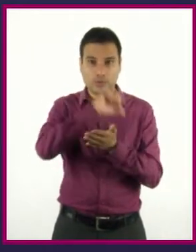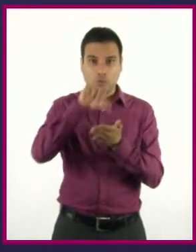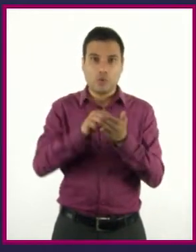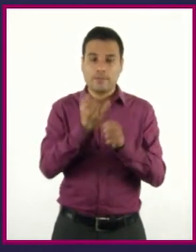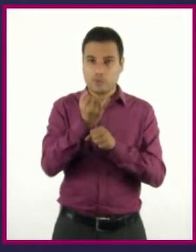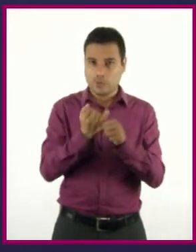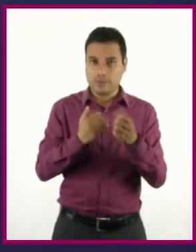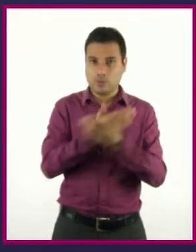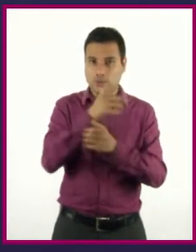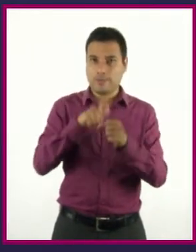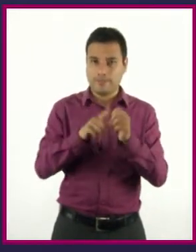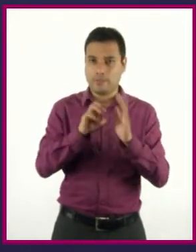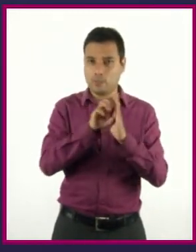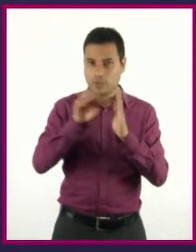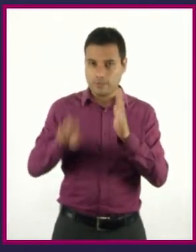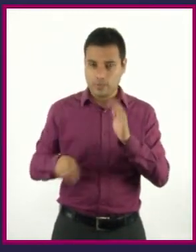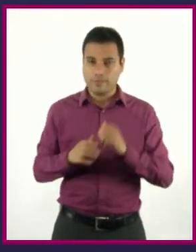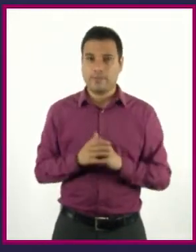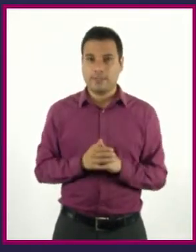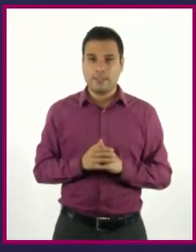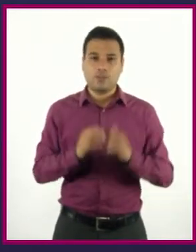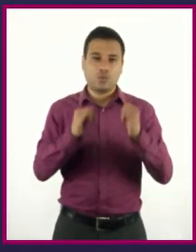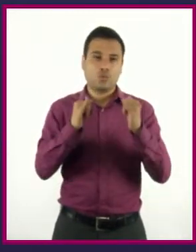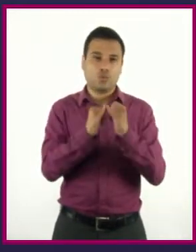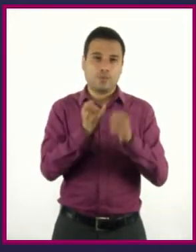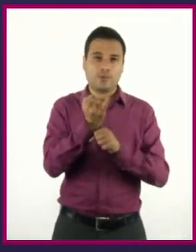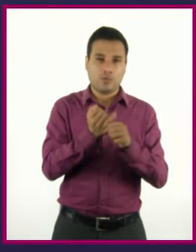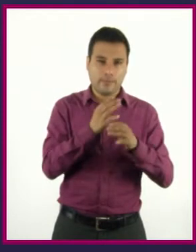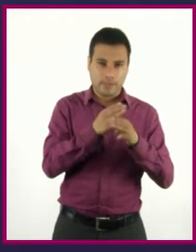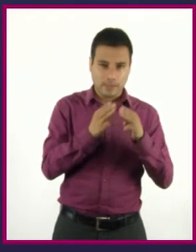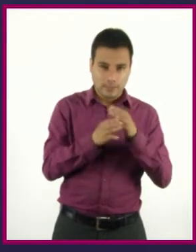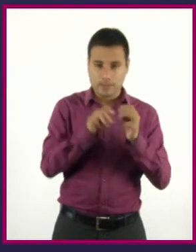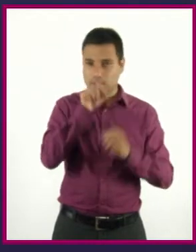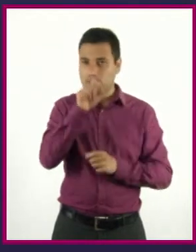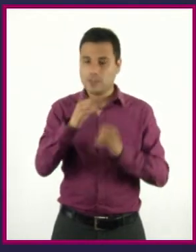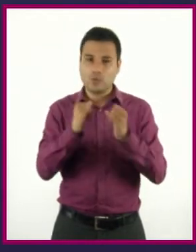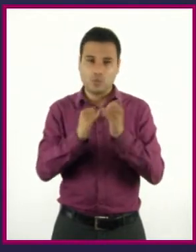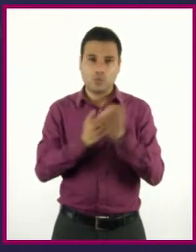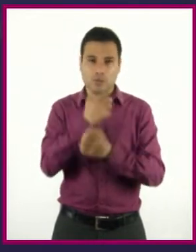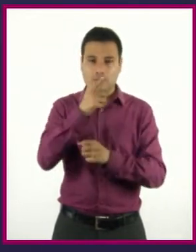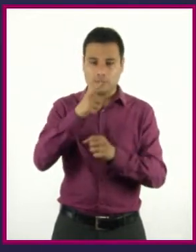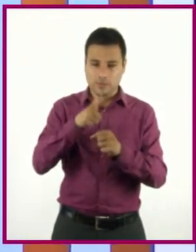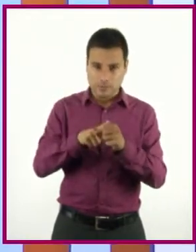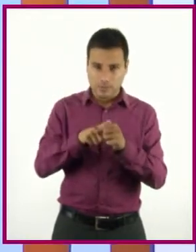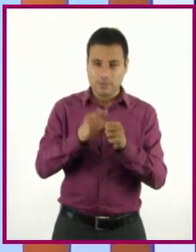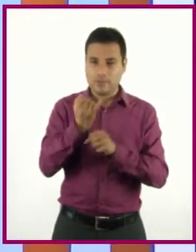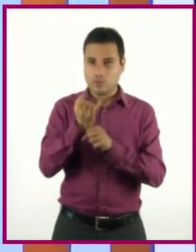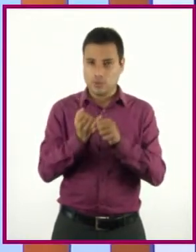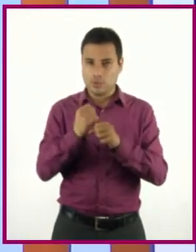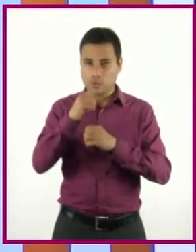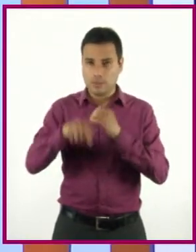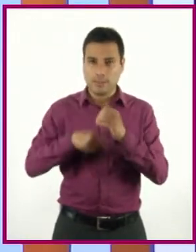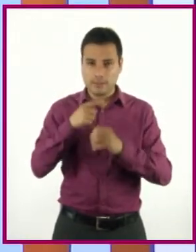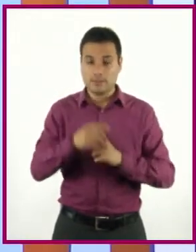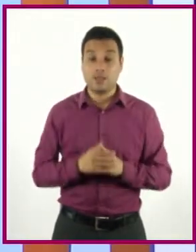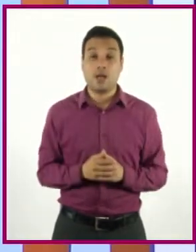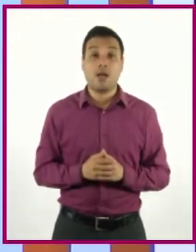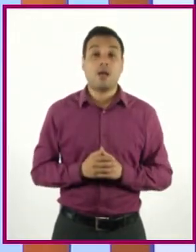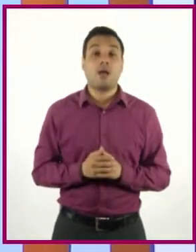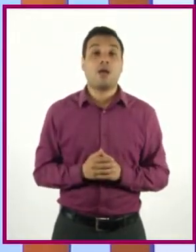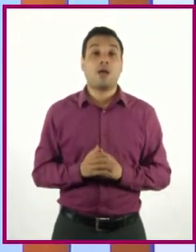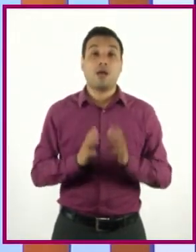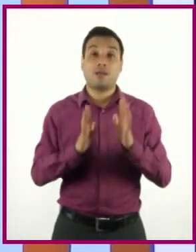como el Instituto de Investigaciones en Materiales y el Instituto Nacional de Investigaciones Nucleares. Ya veo,